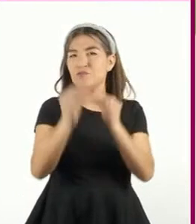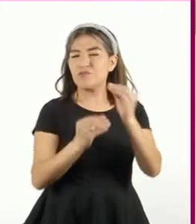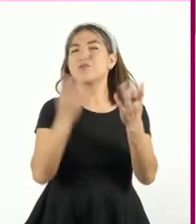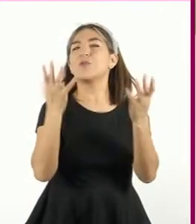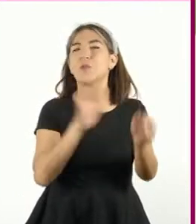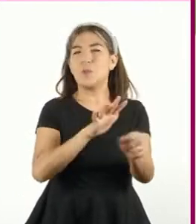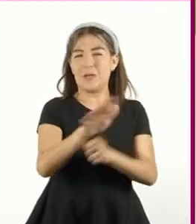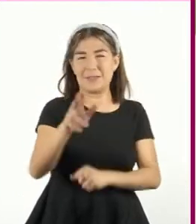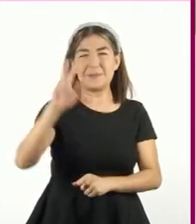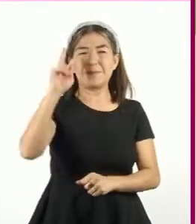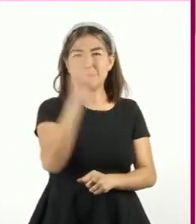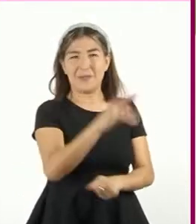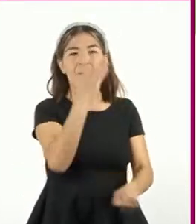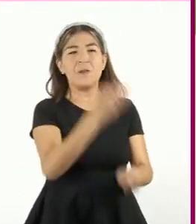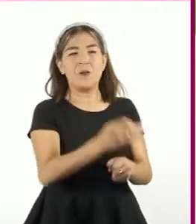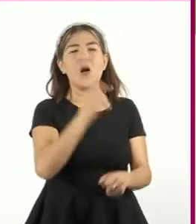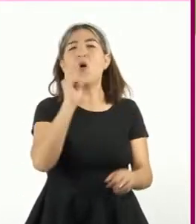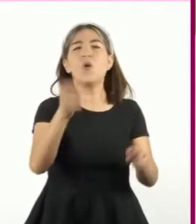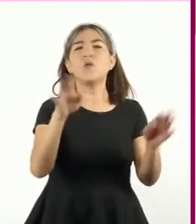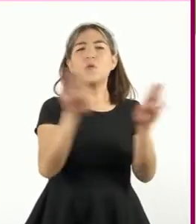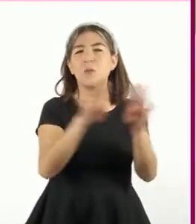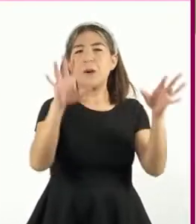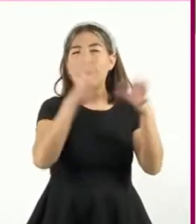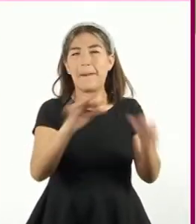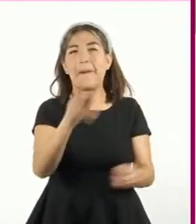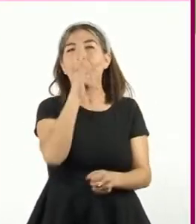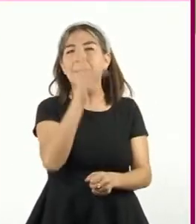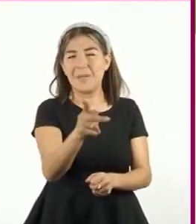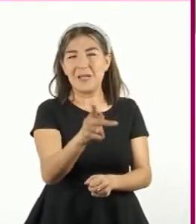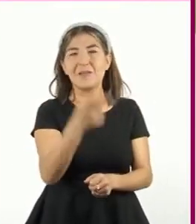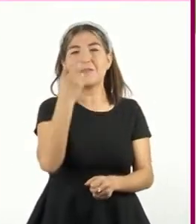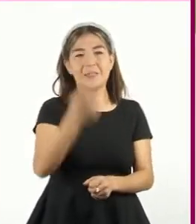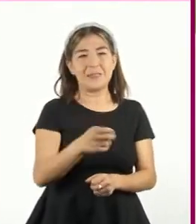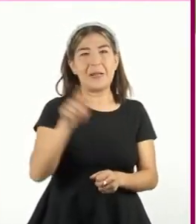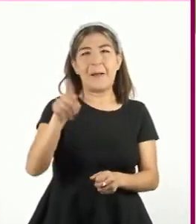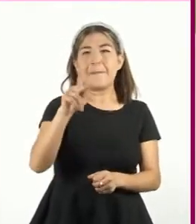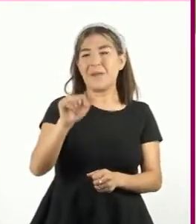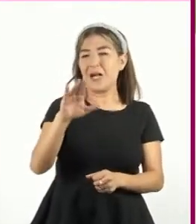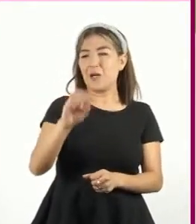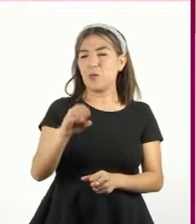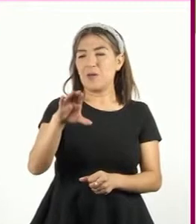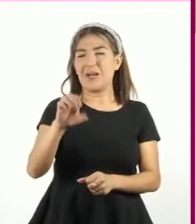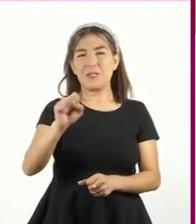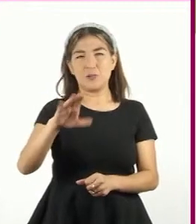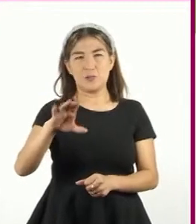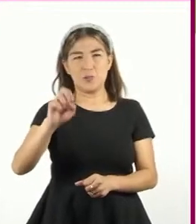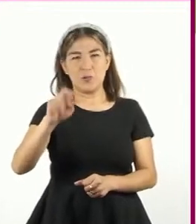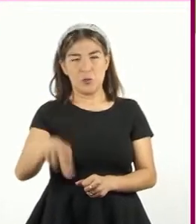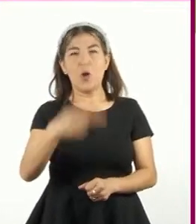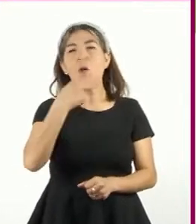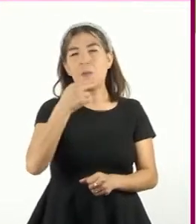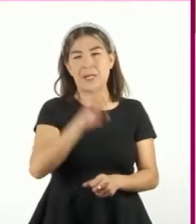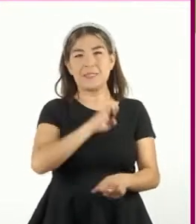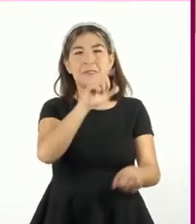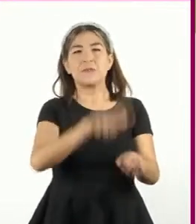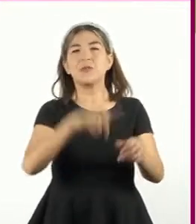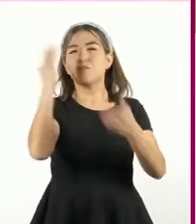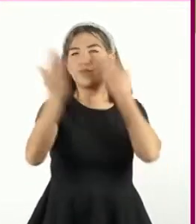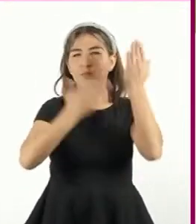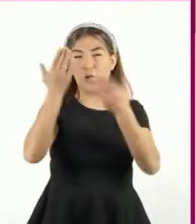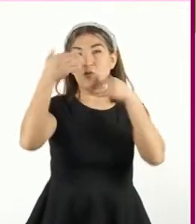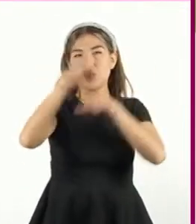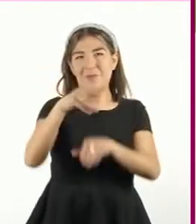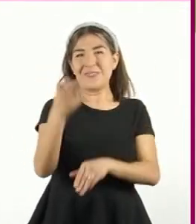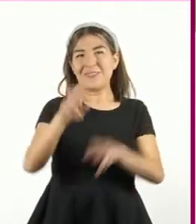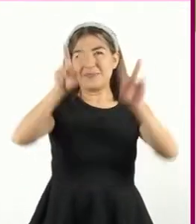Veamos y oigamos cómo define el término conflicto Paco Cascón Soriano, un especialista y estudioso del